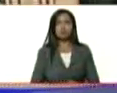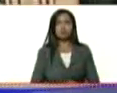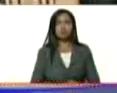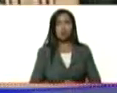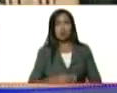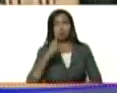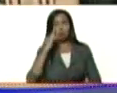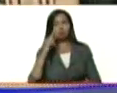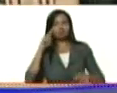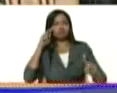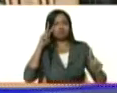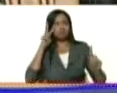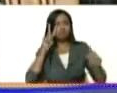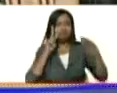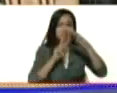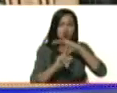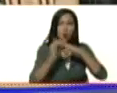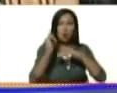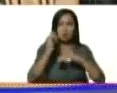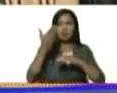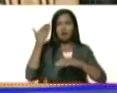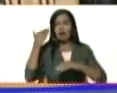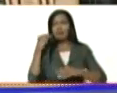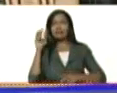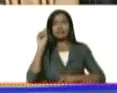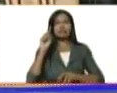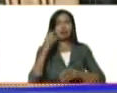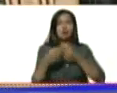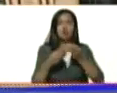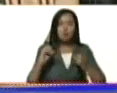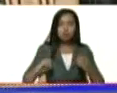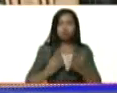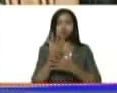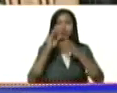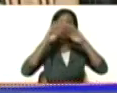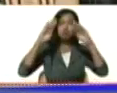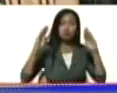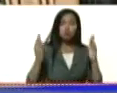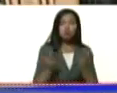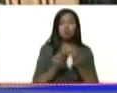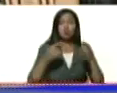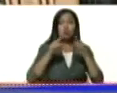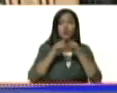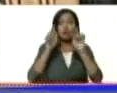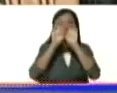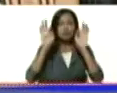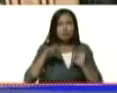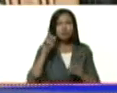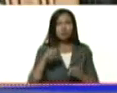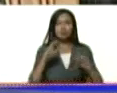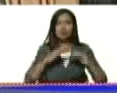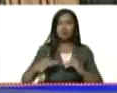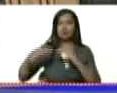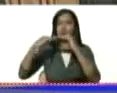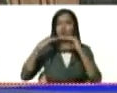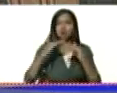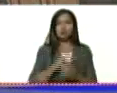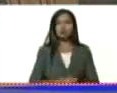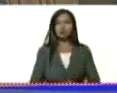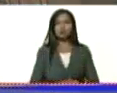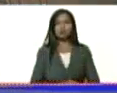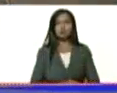Bolívar visualizó la necesidad de que surgiera un mundo de iguales.